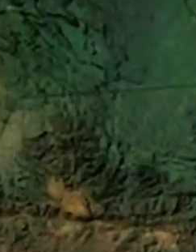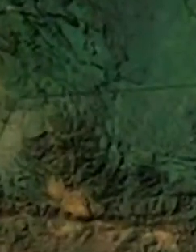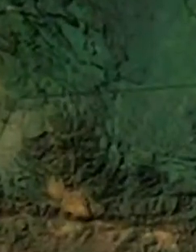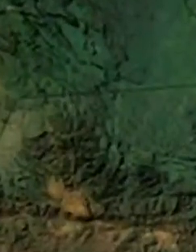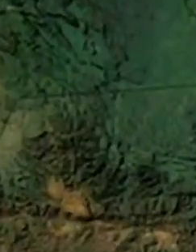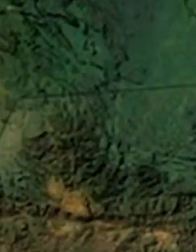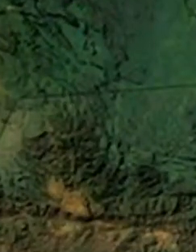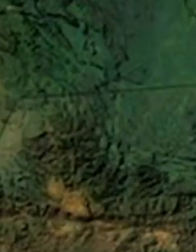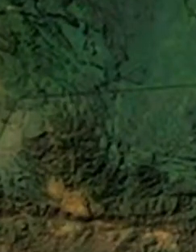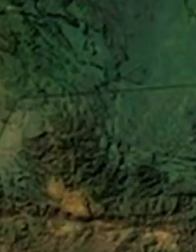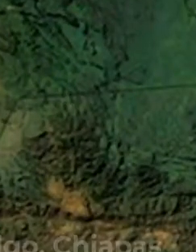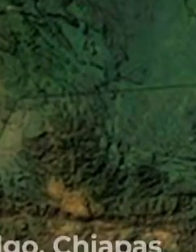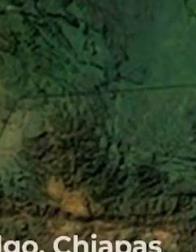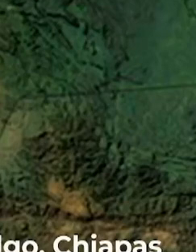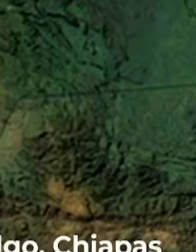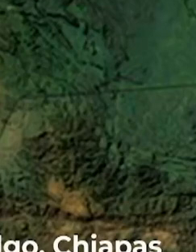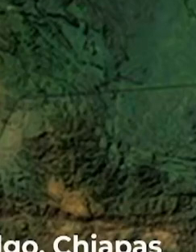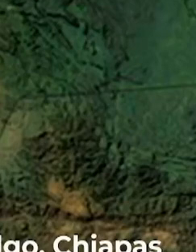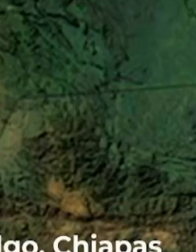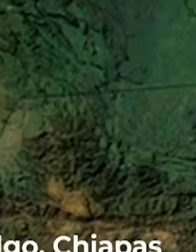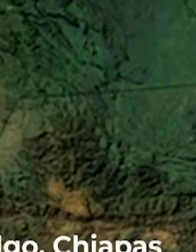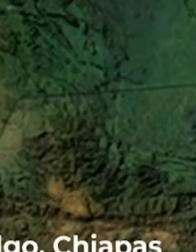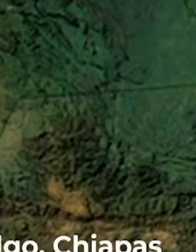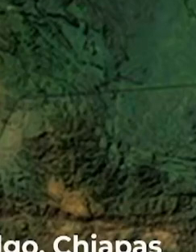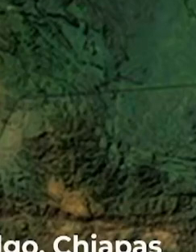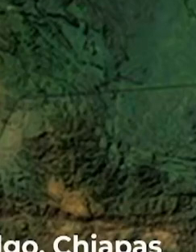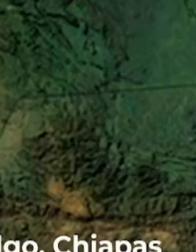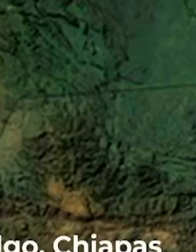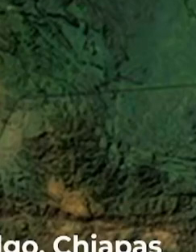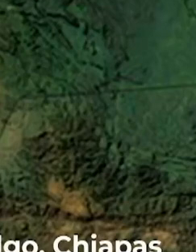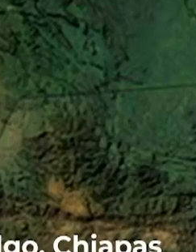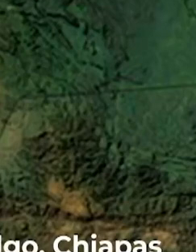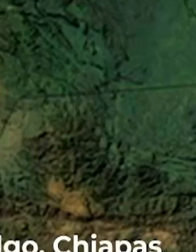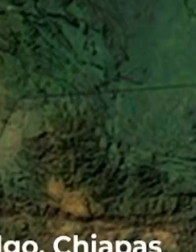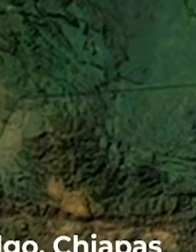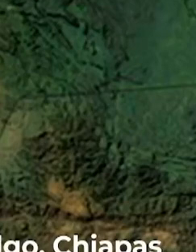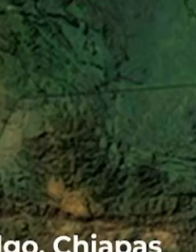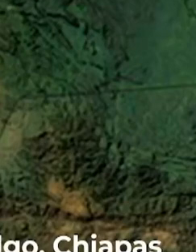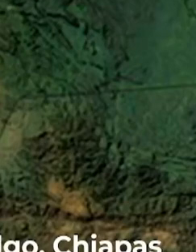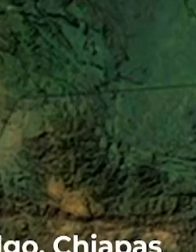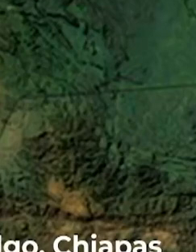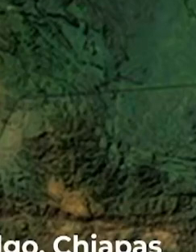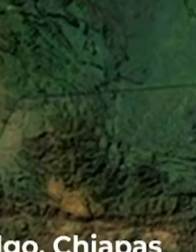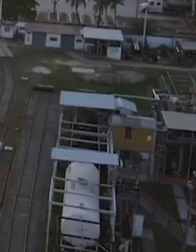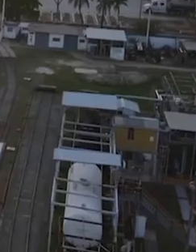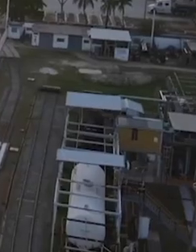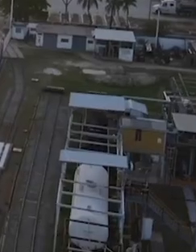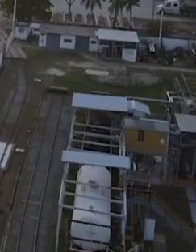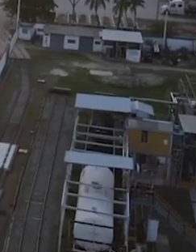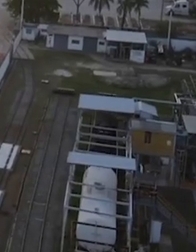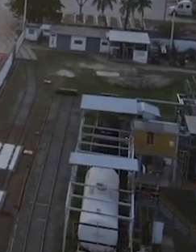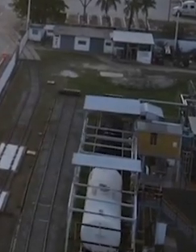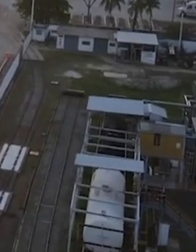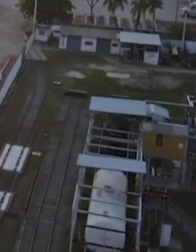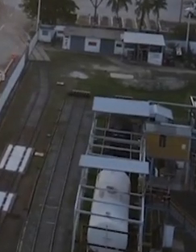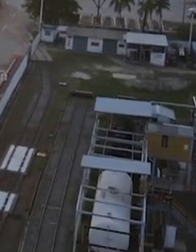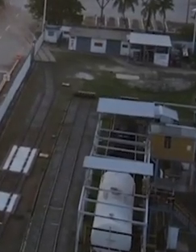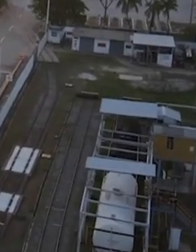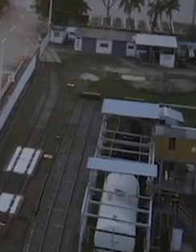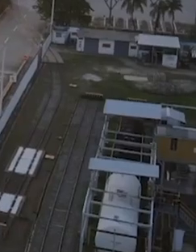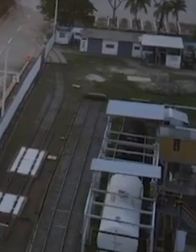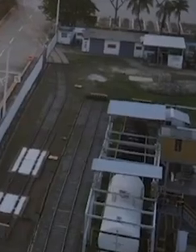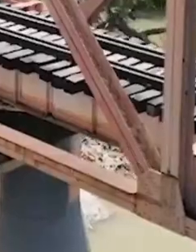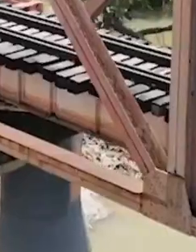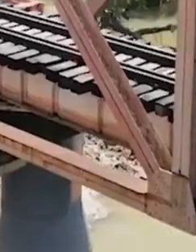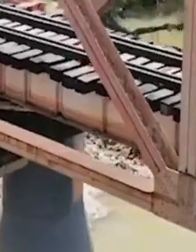los puertos. Cuenta con tres líneas que ofrecen transporte de carga y pasajeros. La línea FA unirá